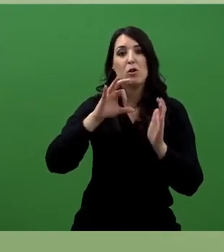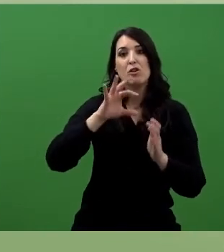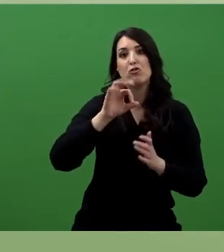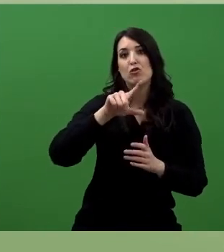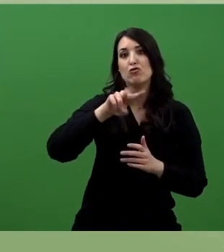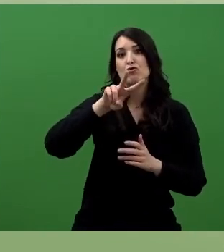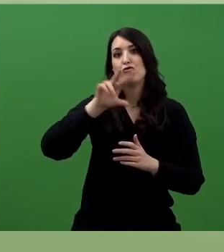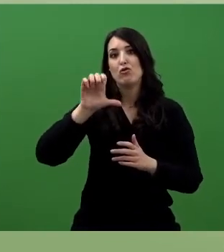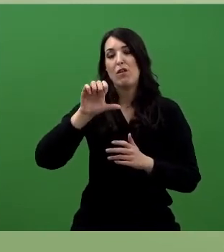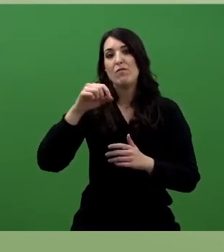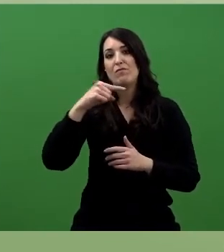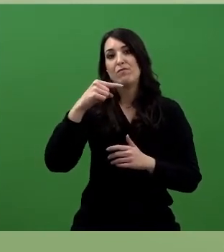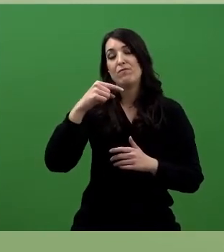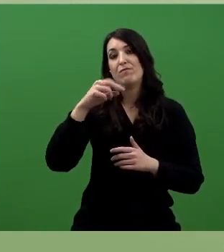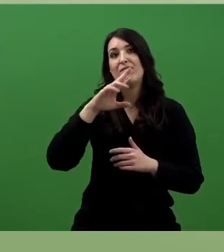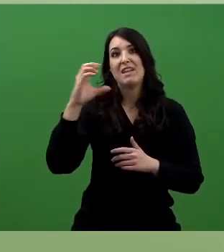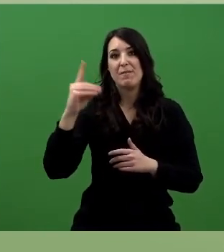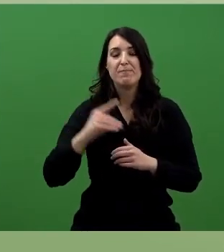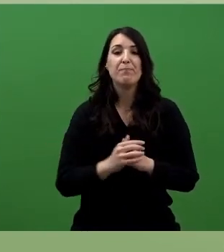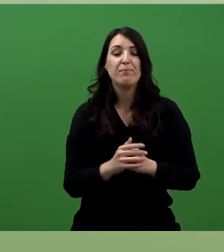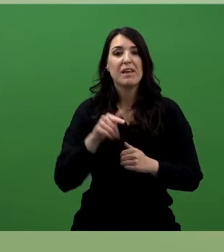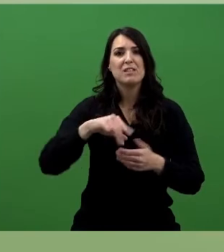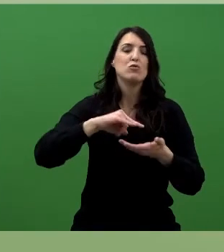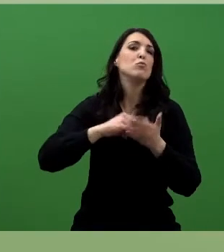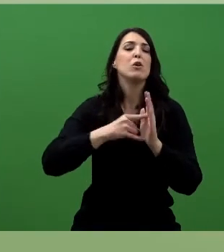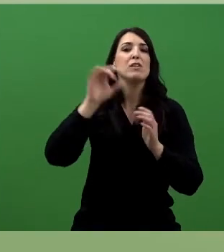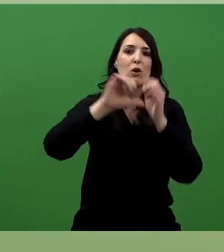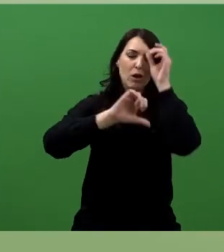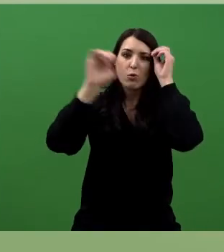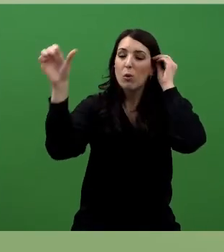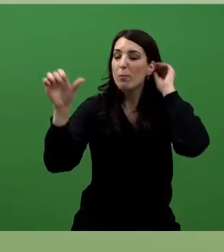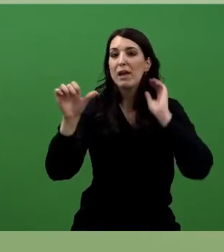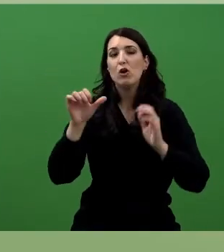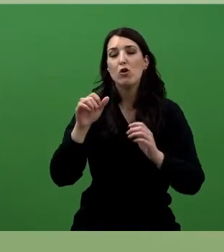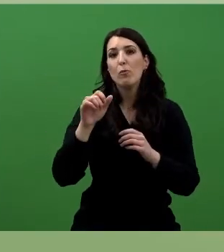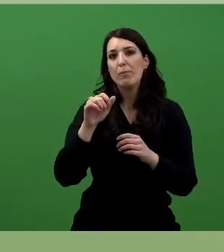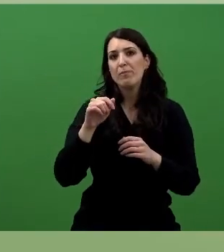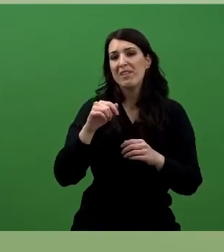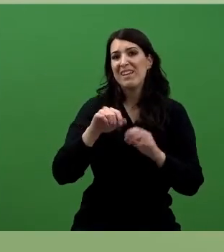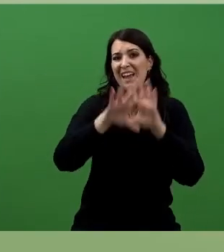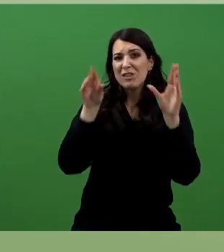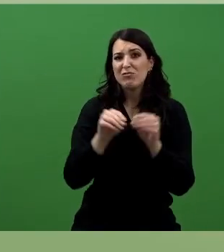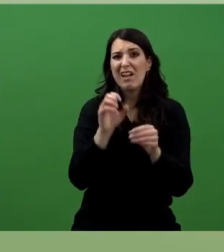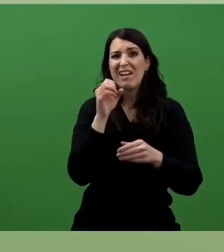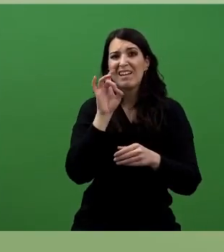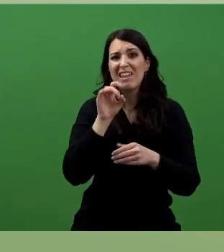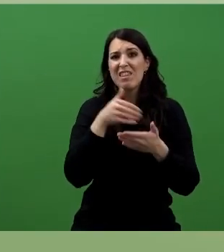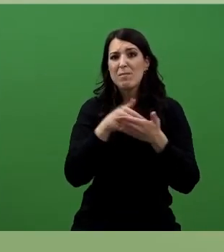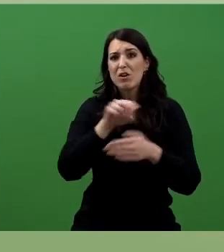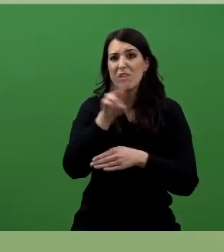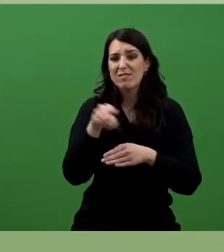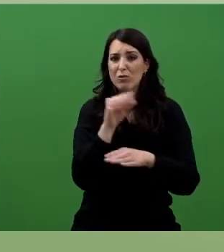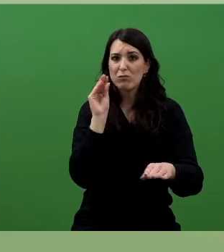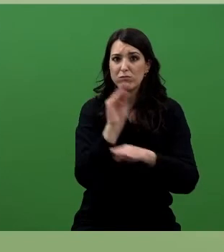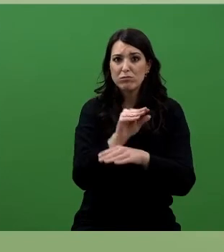¿vale? Solvardí es un proyecto financiado por la Unión Europea, es un proyecto, si no recuerdo mal, de 15 millones de euros. Es un proyecto